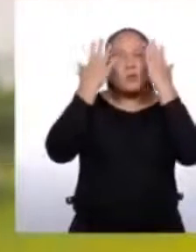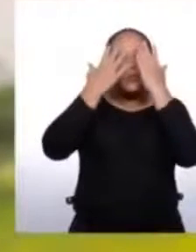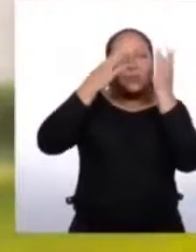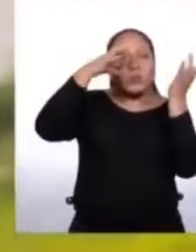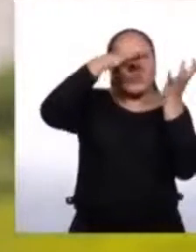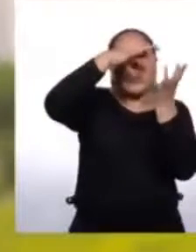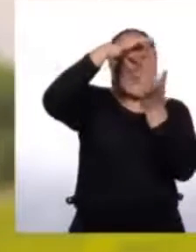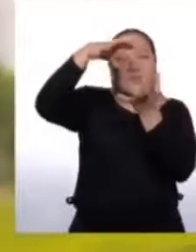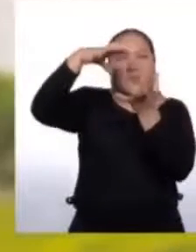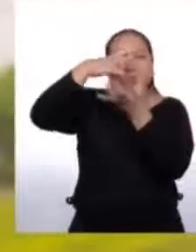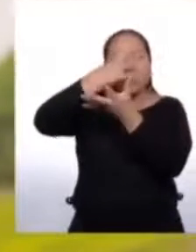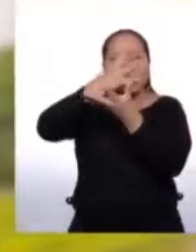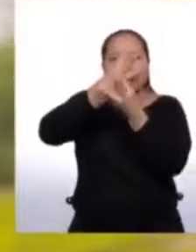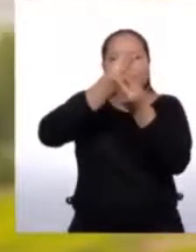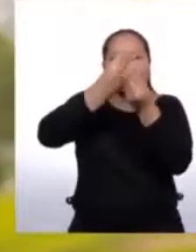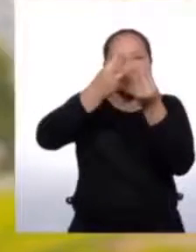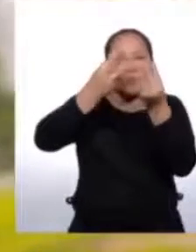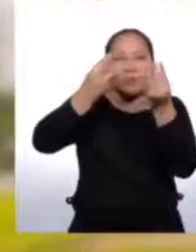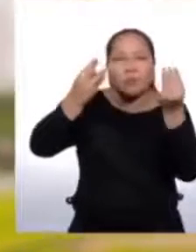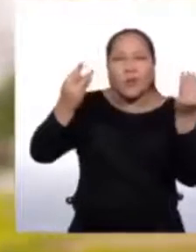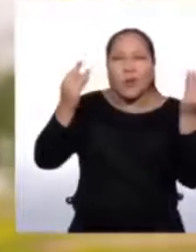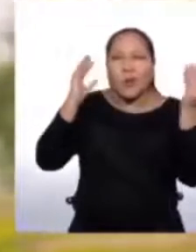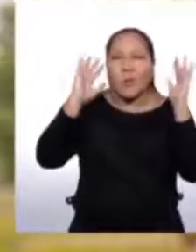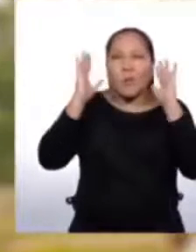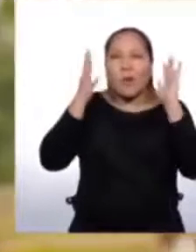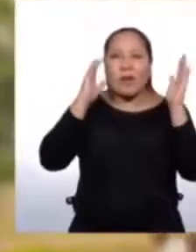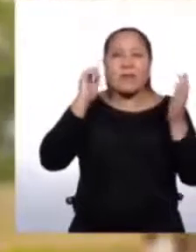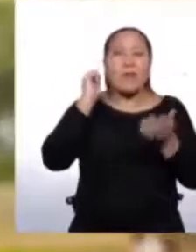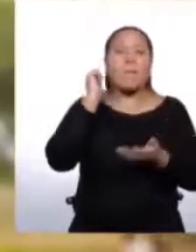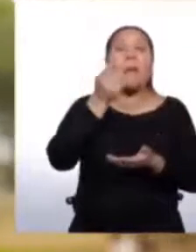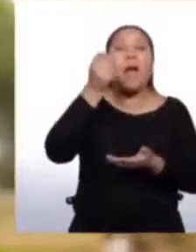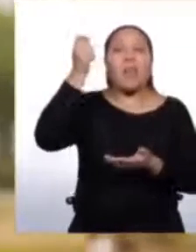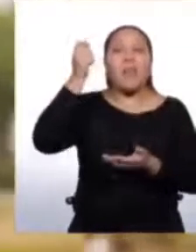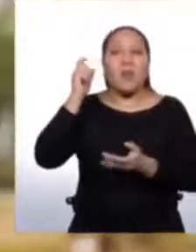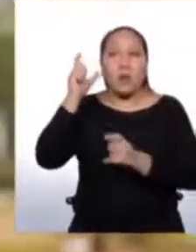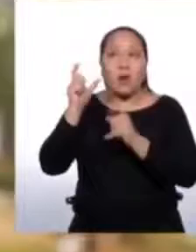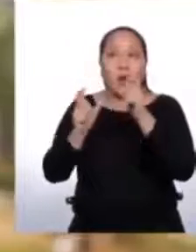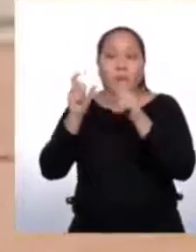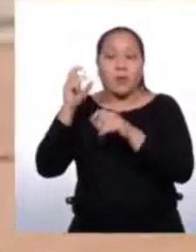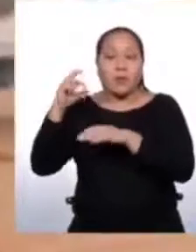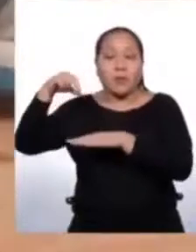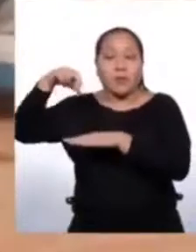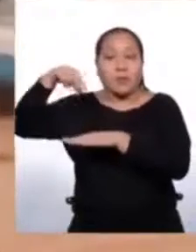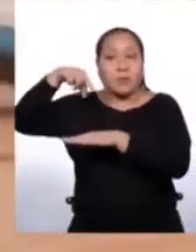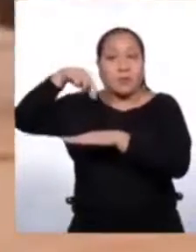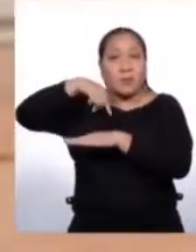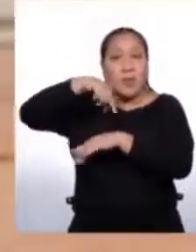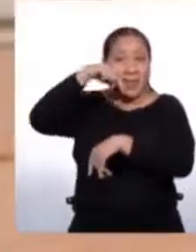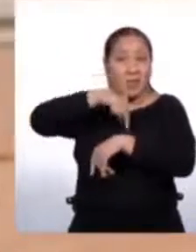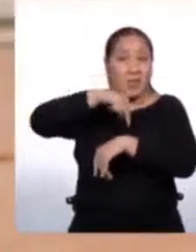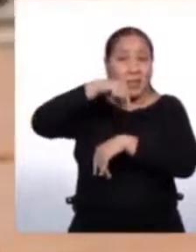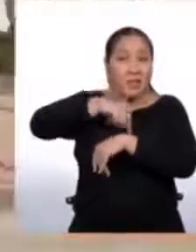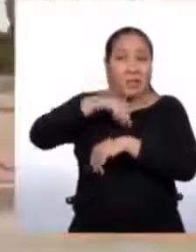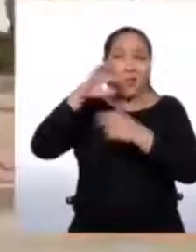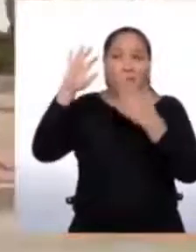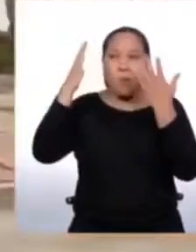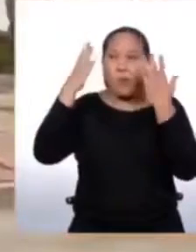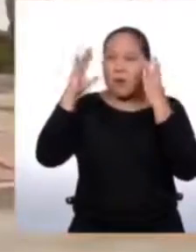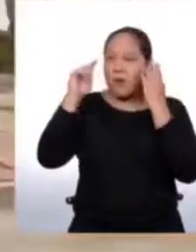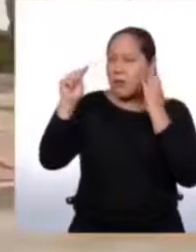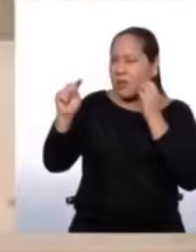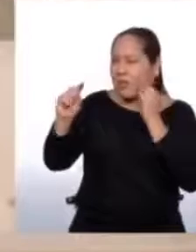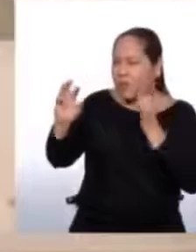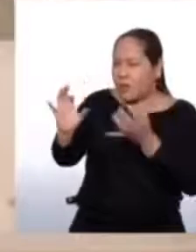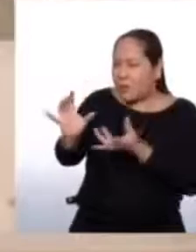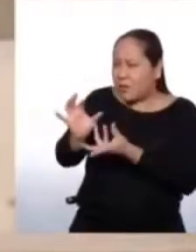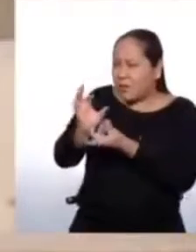de los objetos y crea como una atmósfera encantada. Las personas que recorren la ciudad a esta hora parece que están hechas de otra